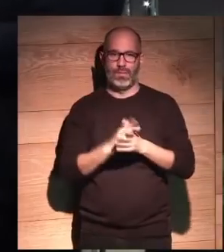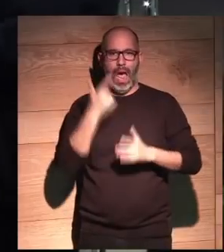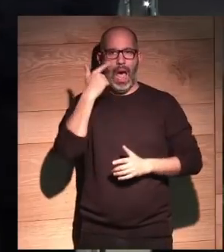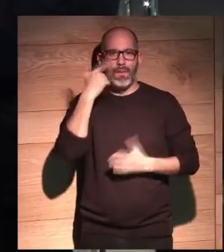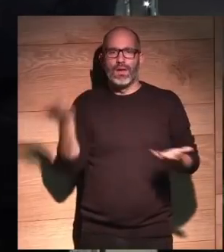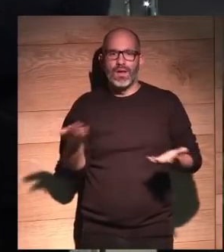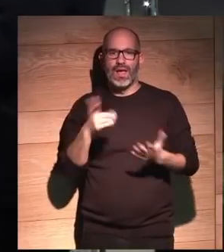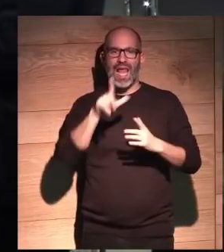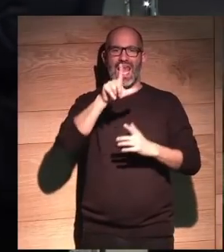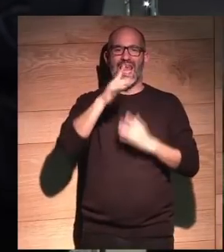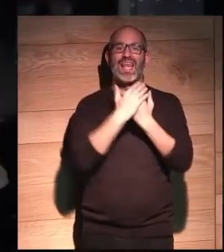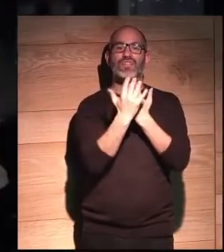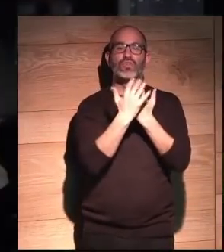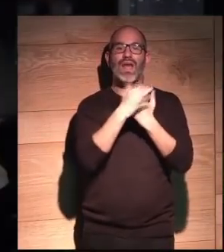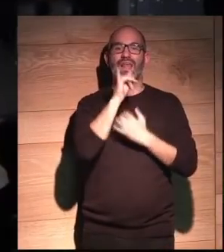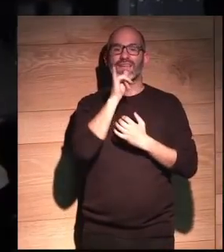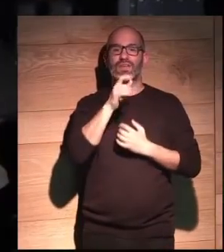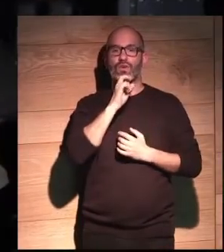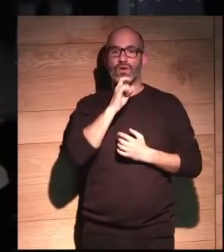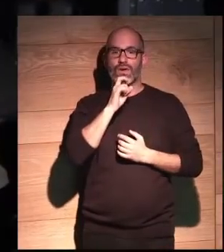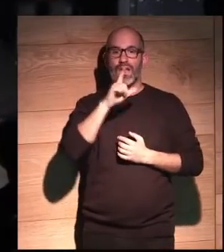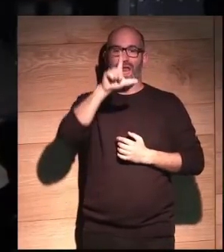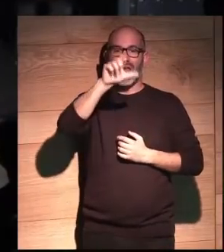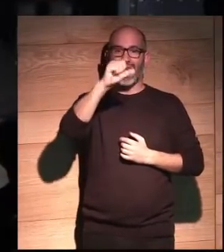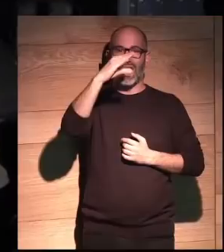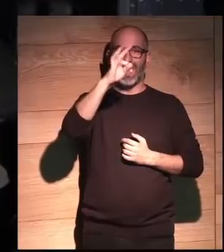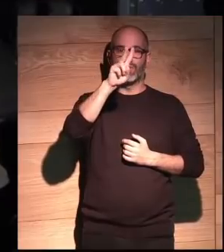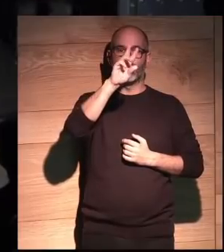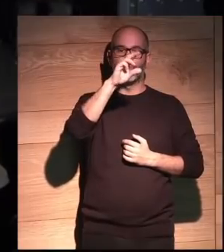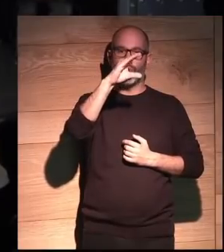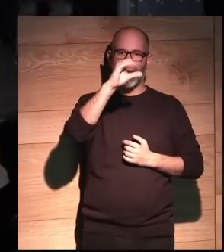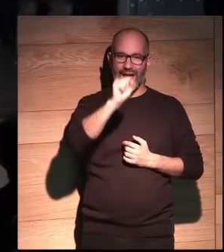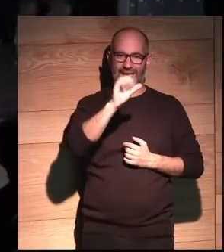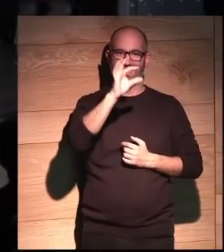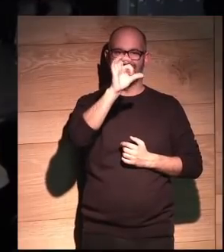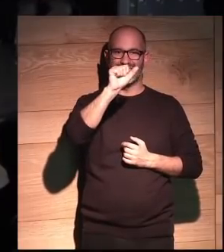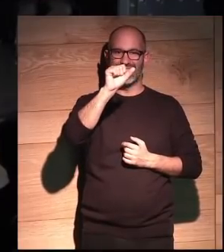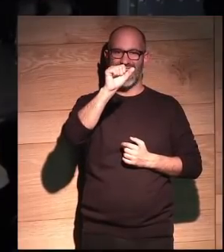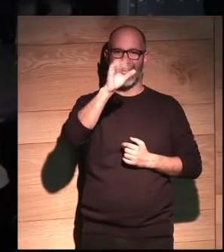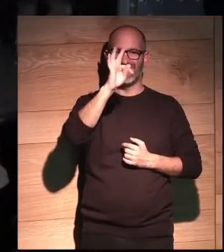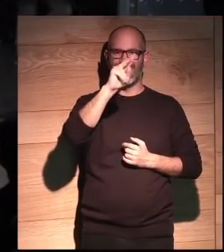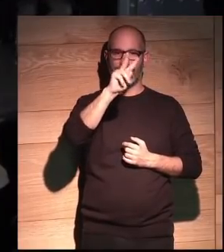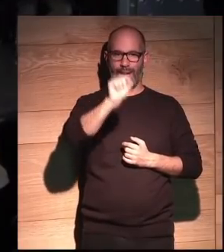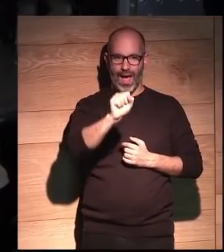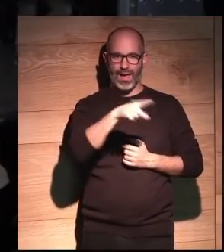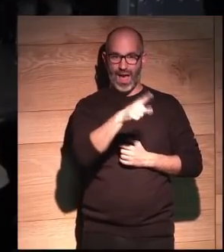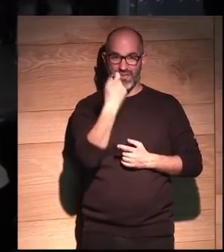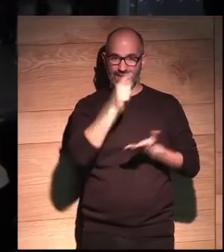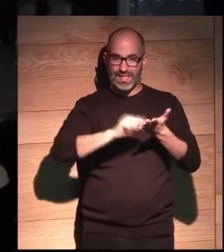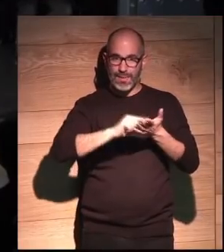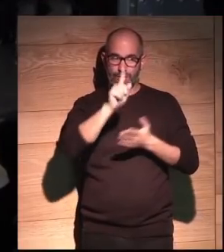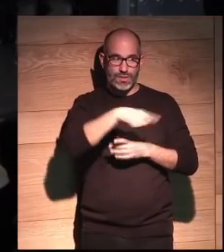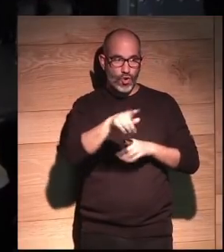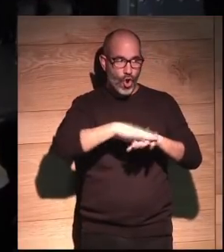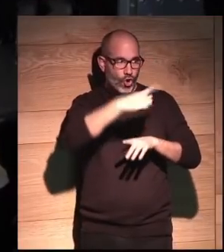diremos. ¿Cómo se dice lechuga en latín? Lechuga en latín es lactuca sativa. Lactuca sativa. Sativa, sí. ¿Hace falta escribirlo o hay